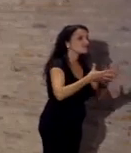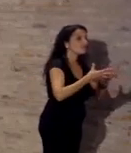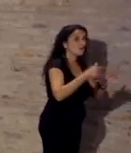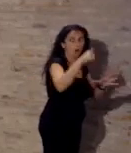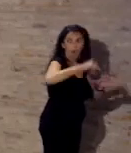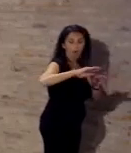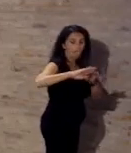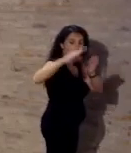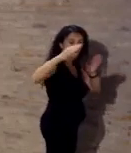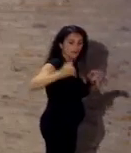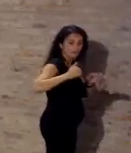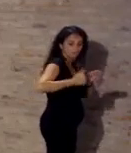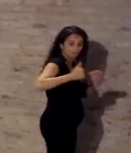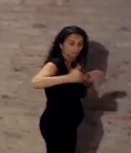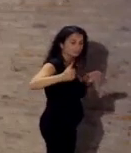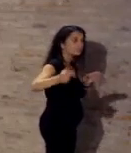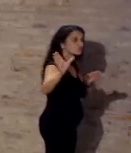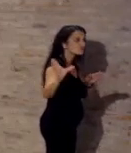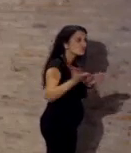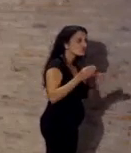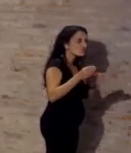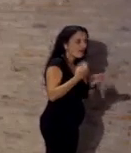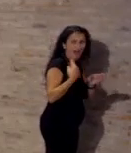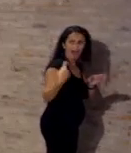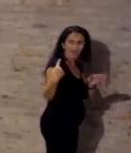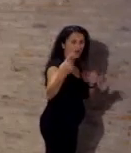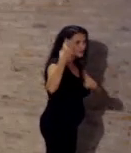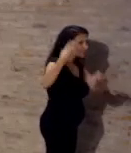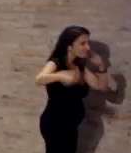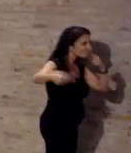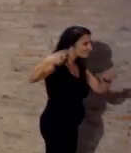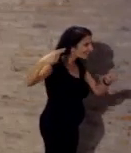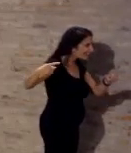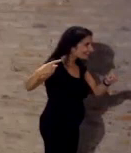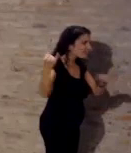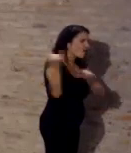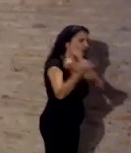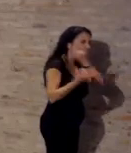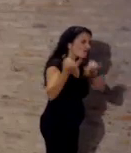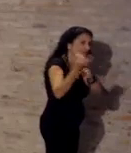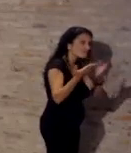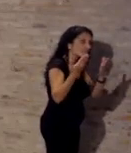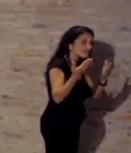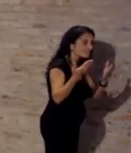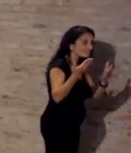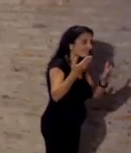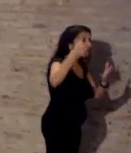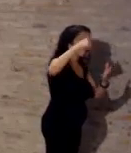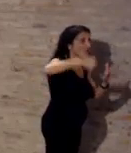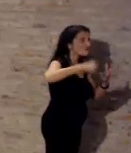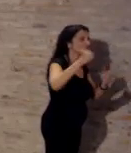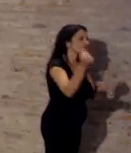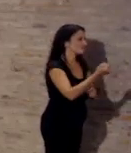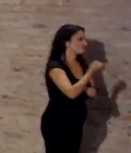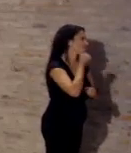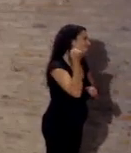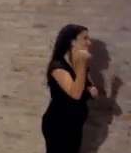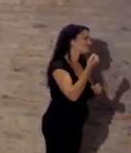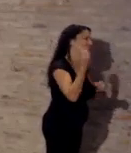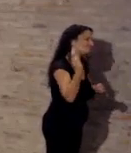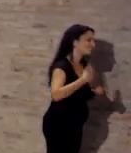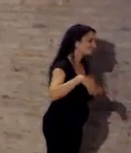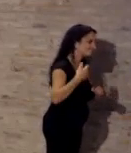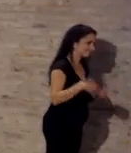mesa contemplando las particularidades que tenemos cada una de las que la integramos para poder llevarla adelante es